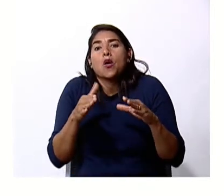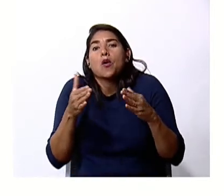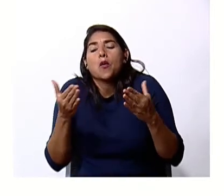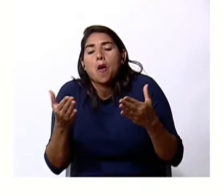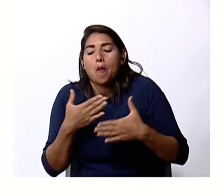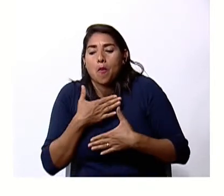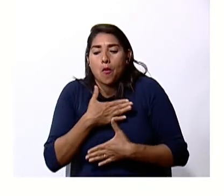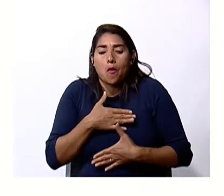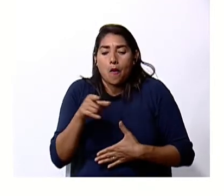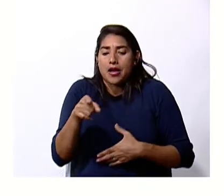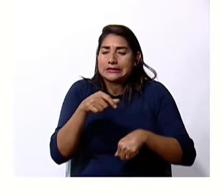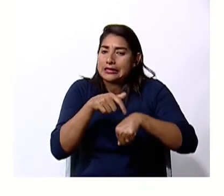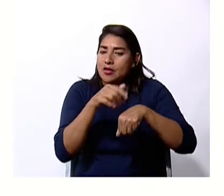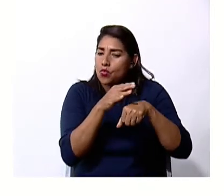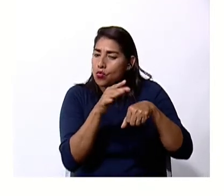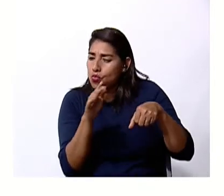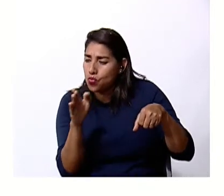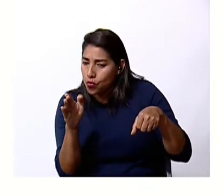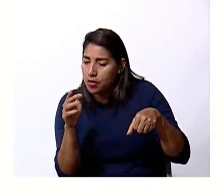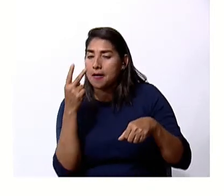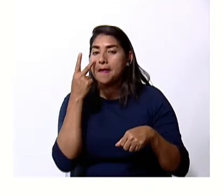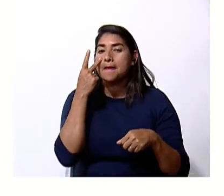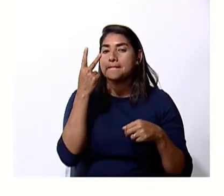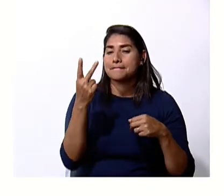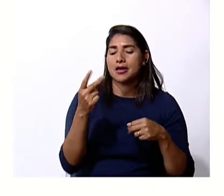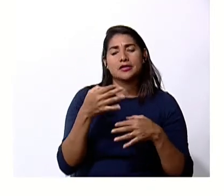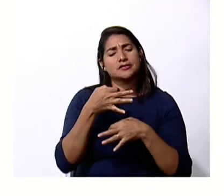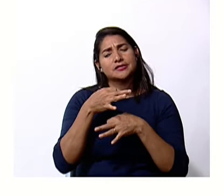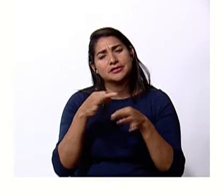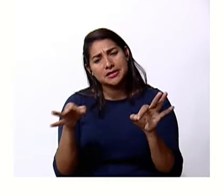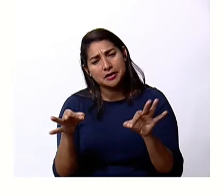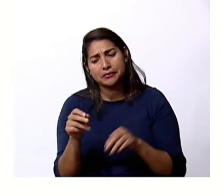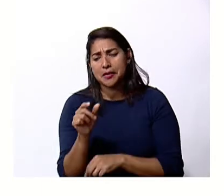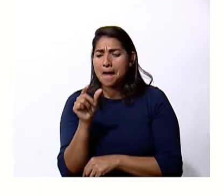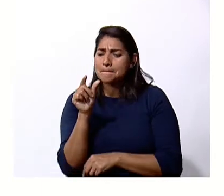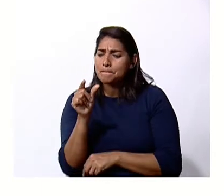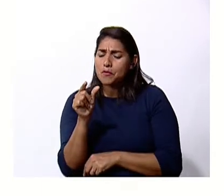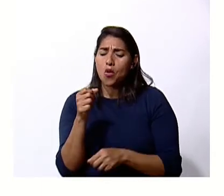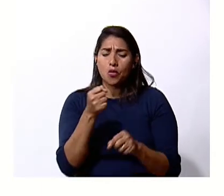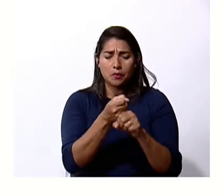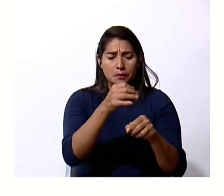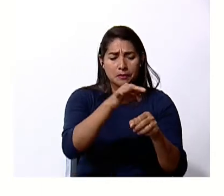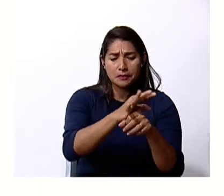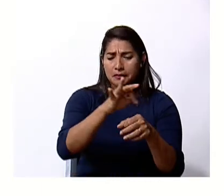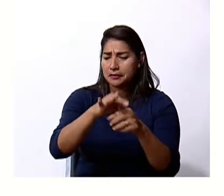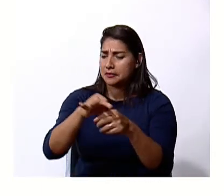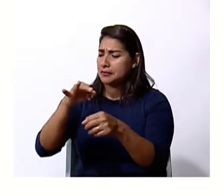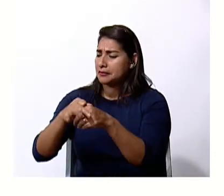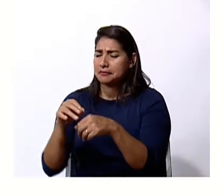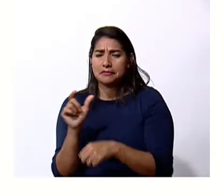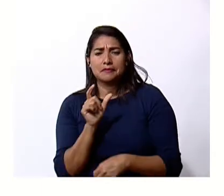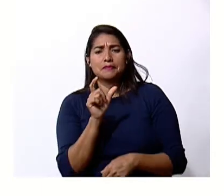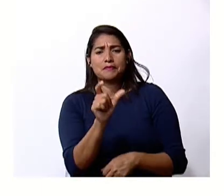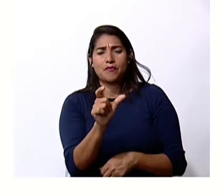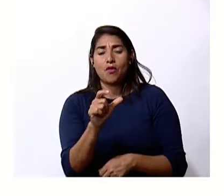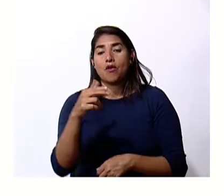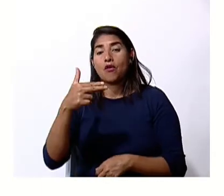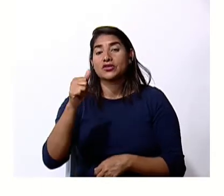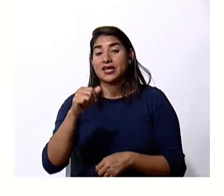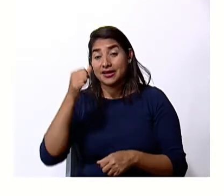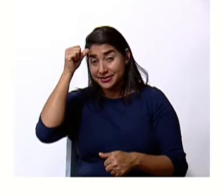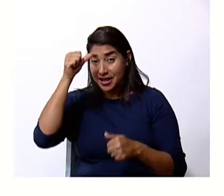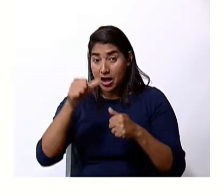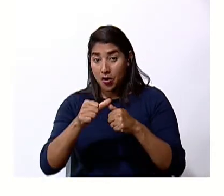se vivía en ese entonces, ¿verdad? Vean qué simple y qué poquito lo que producían. Recuerden que en la chacra se